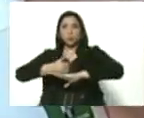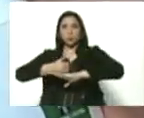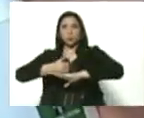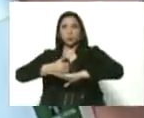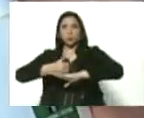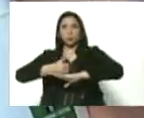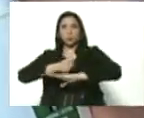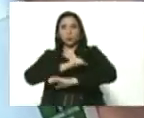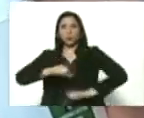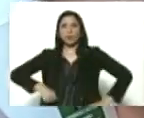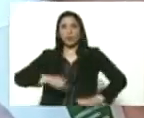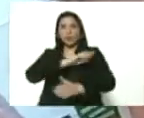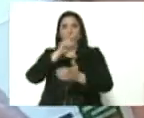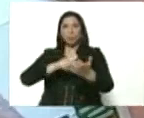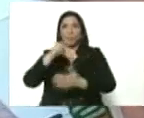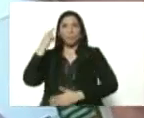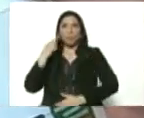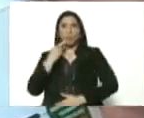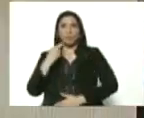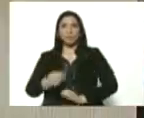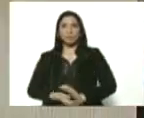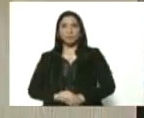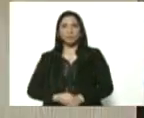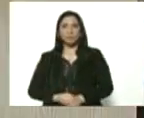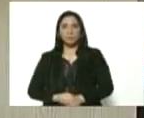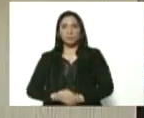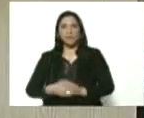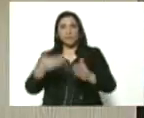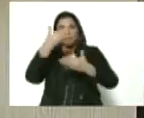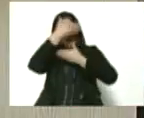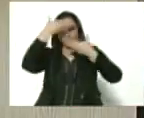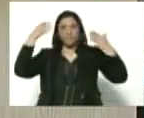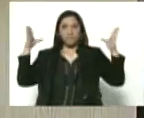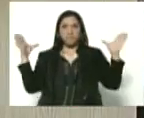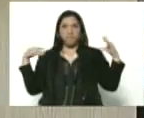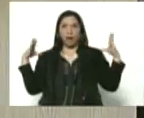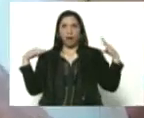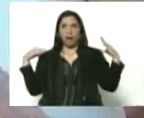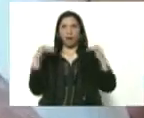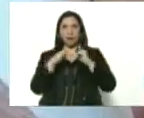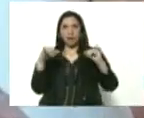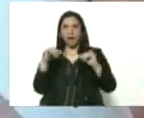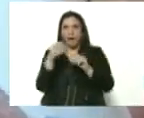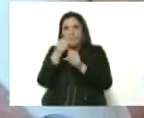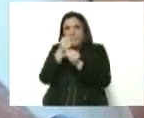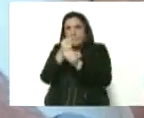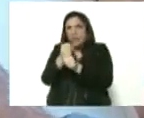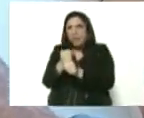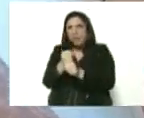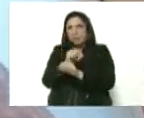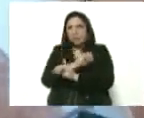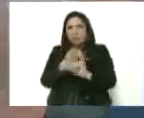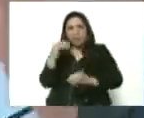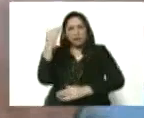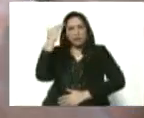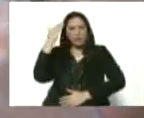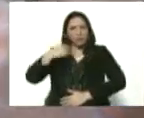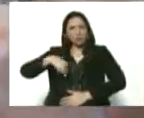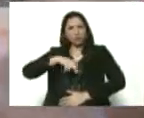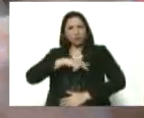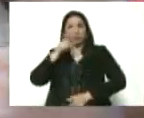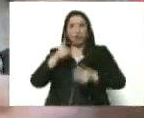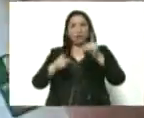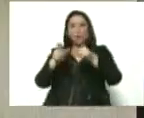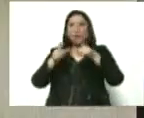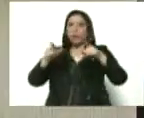la Fuerza Armada Nacional Bolivariana, del FAES, pues apostados, puesto que ya sabíamos que en algún punto